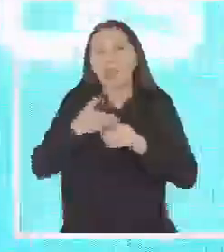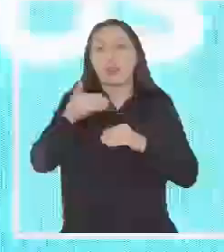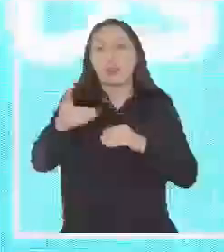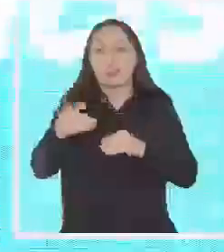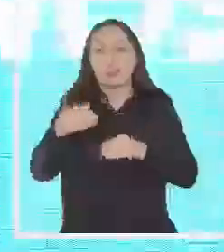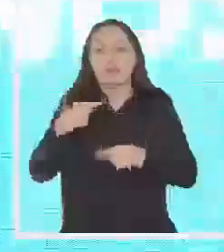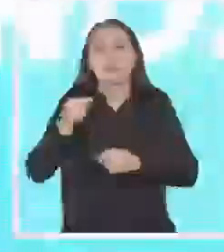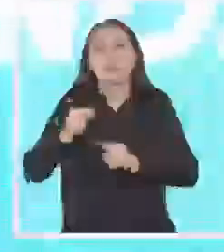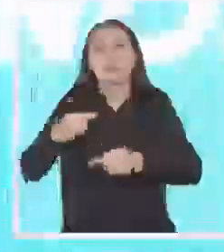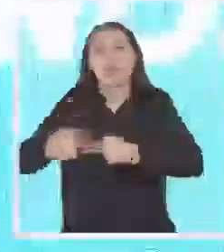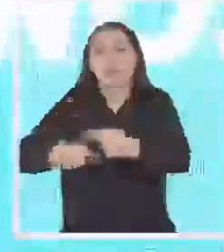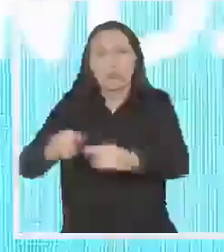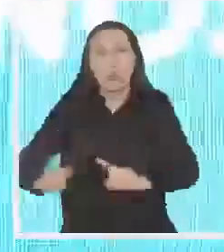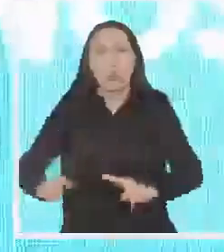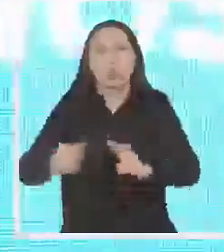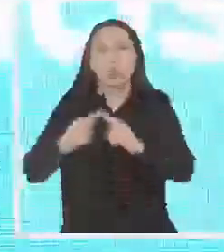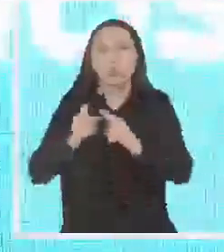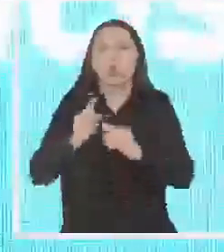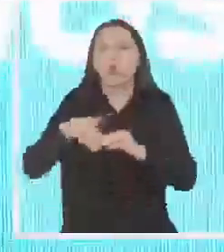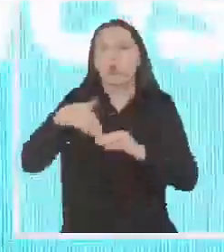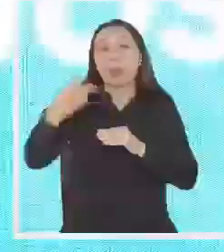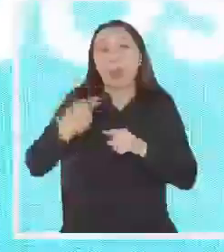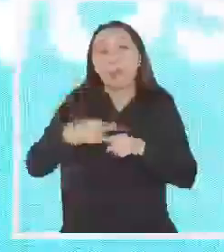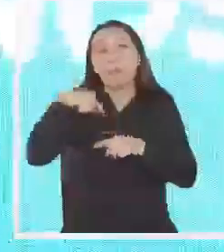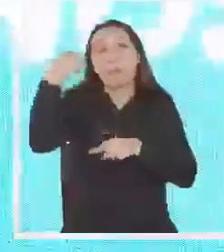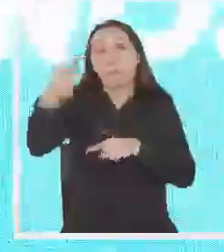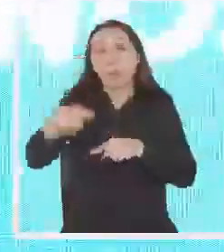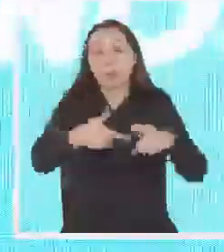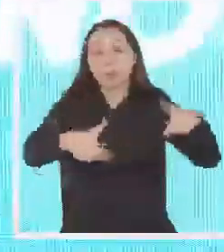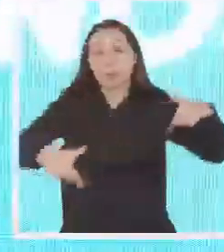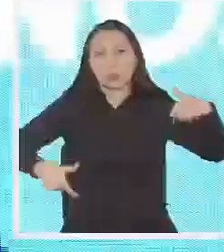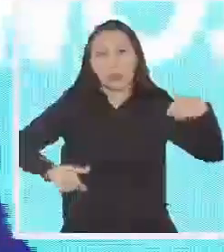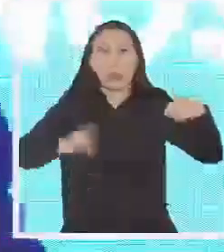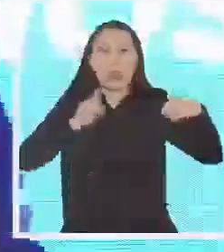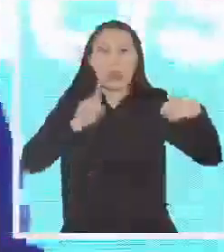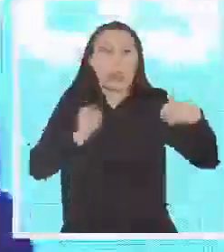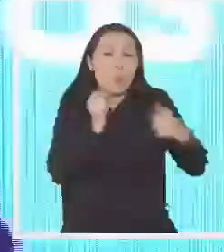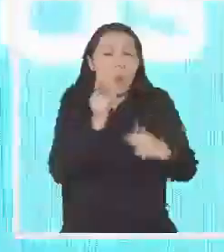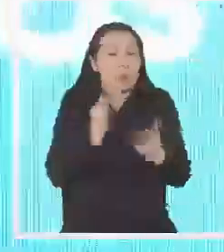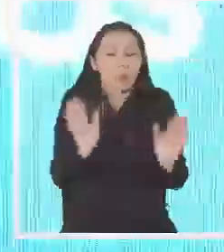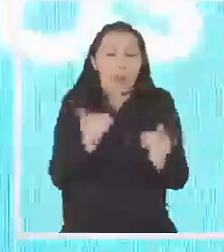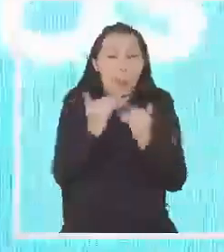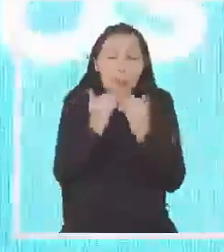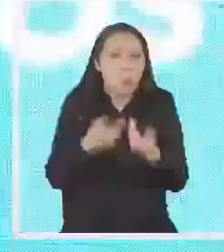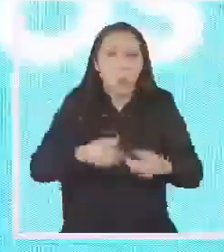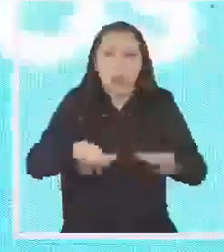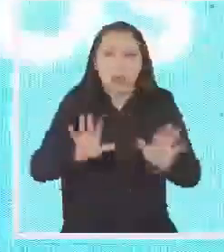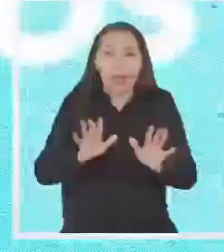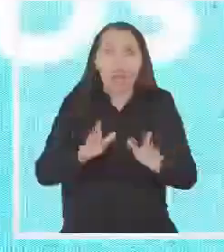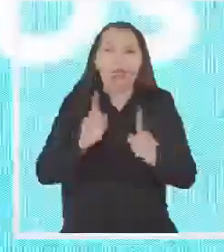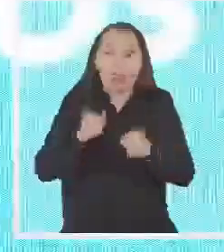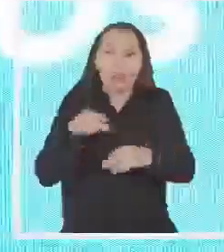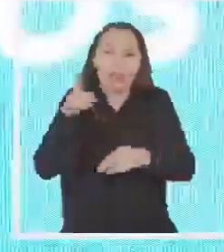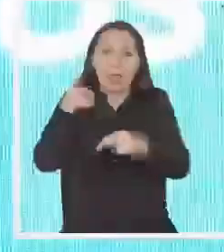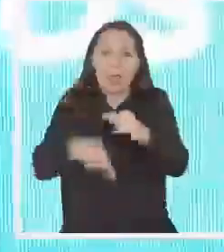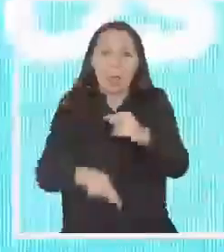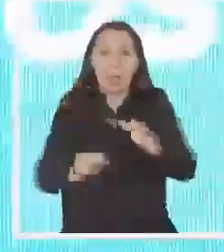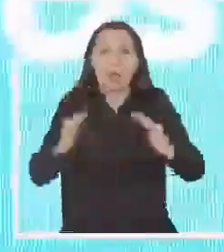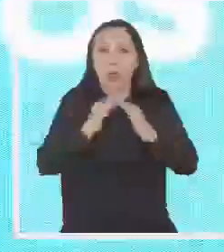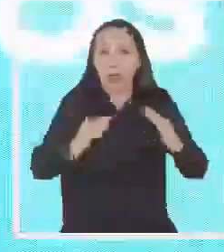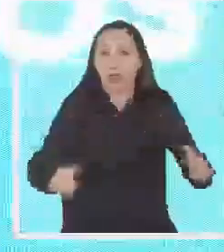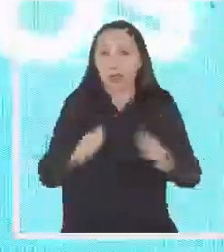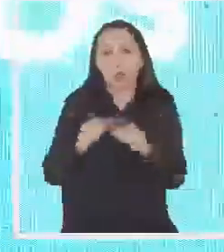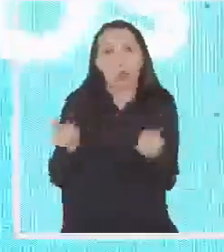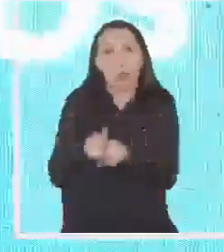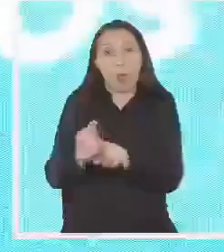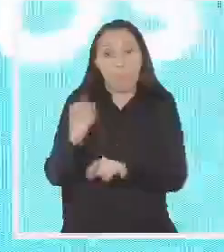en proceso de construcción que le tocará inaugurar al siguiente gobierno, sea del color que sea. Tal como nosotros, parte importante de las viviendas que hemos inaugurado